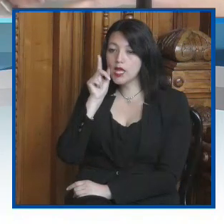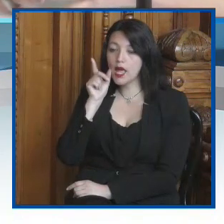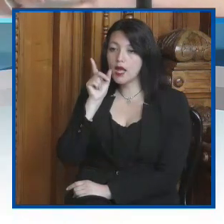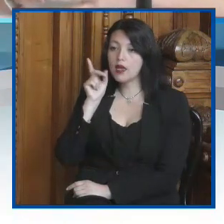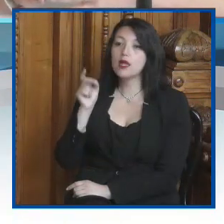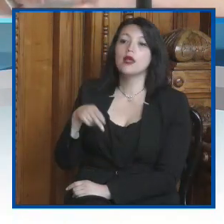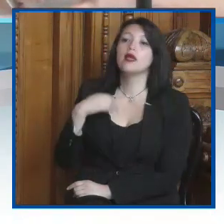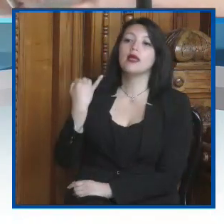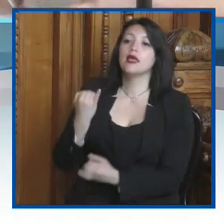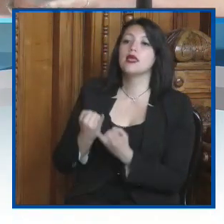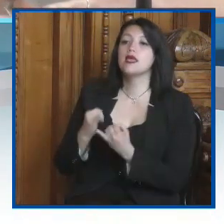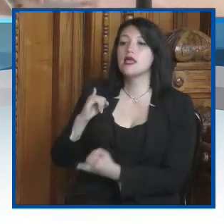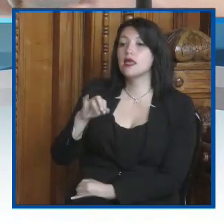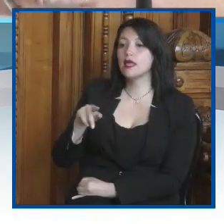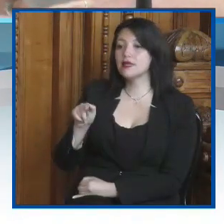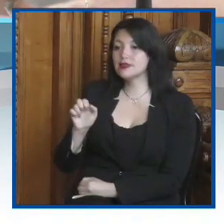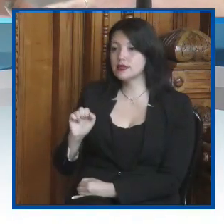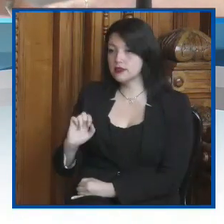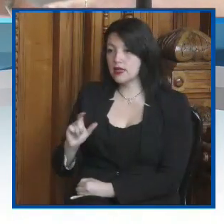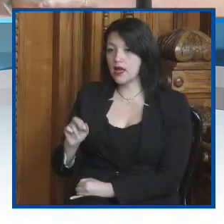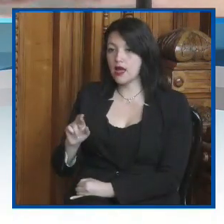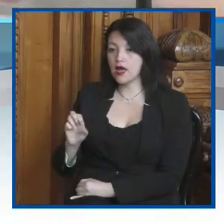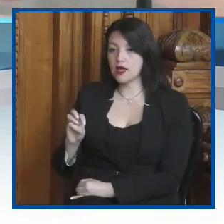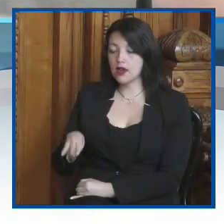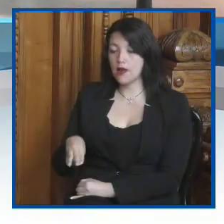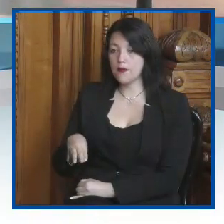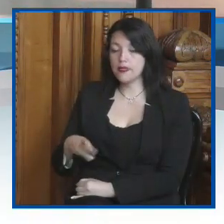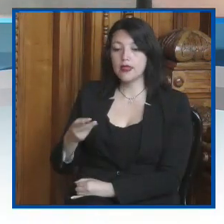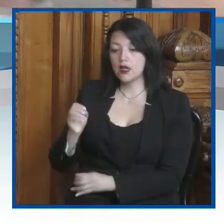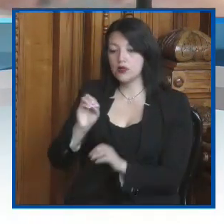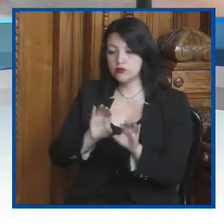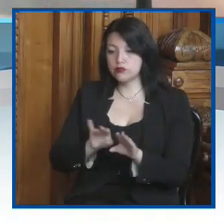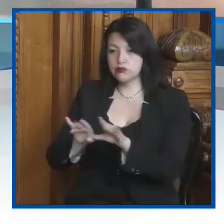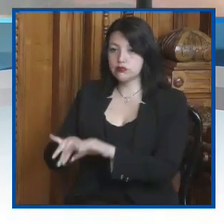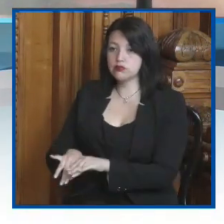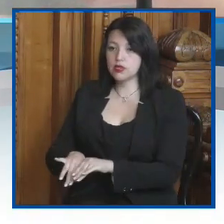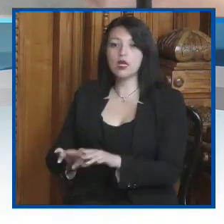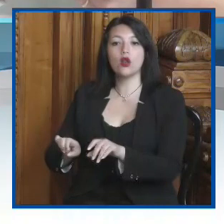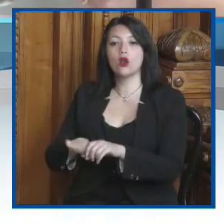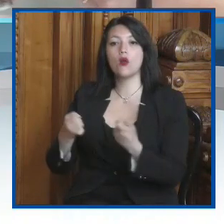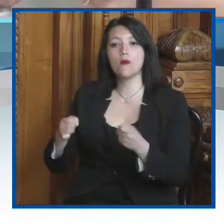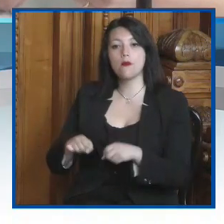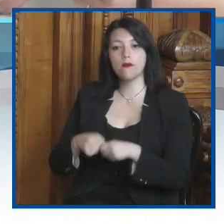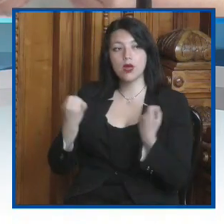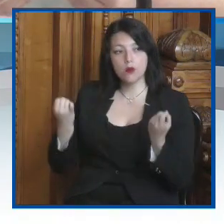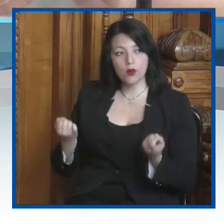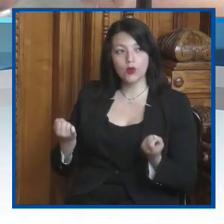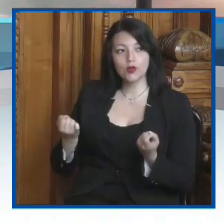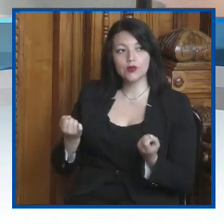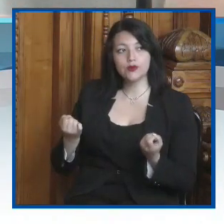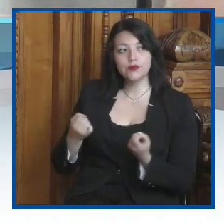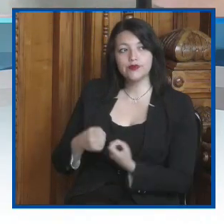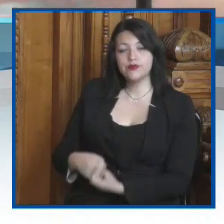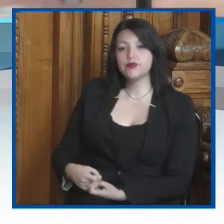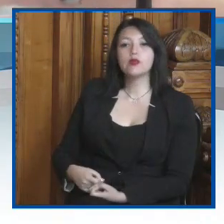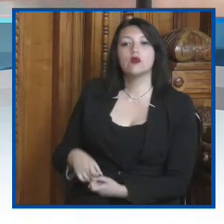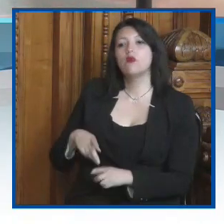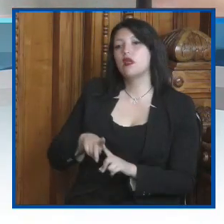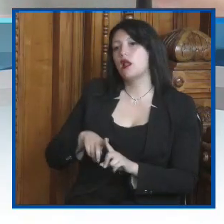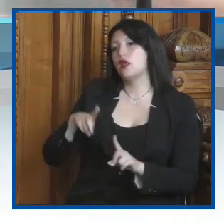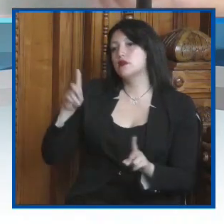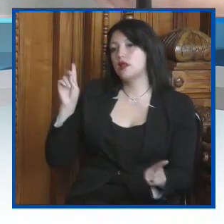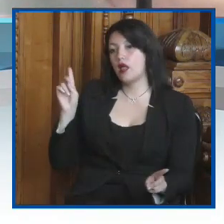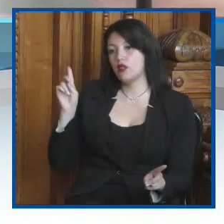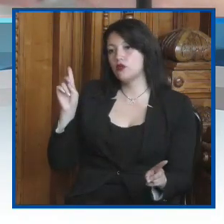Instagram, donde así empezamos a romper con esta dinámica de estar aislados